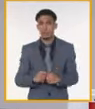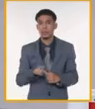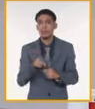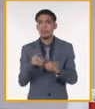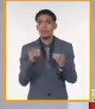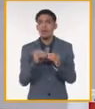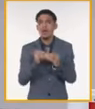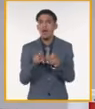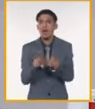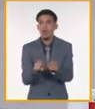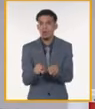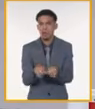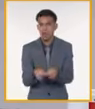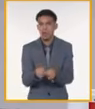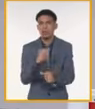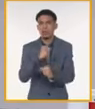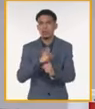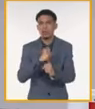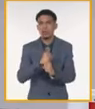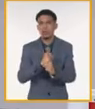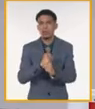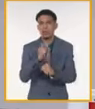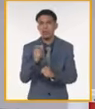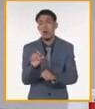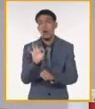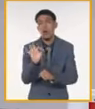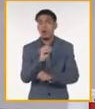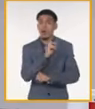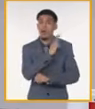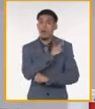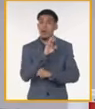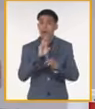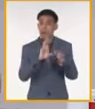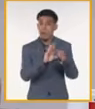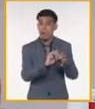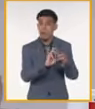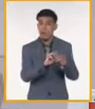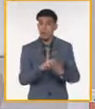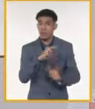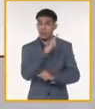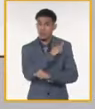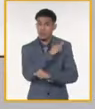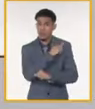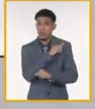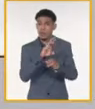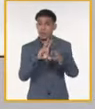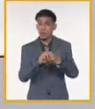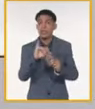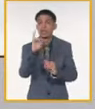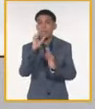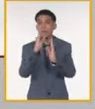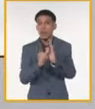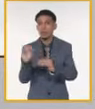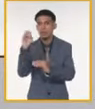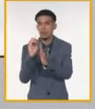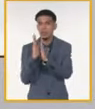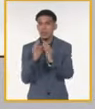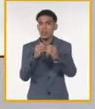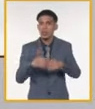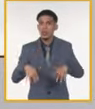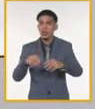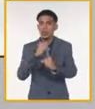obligaciones que tienen los los titulares los titulares tienen un plazo de 6 meses para ordenar la situación de sus